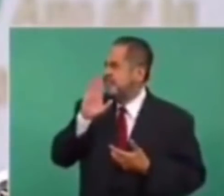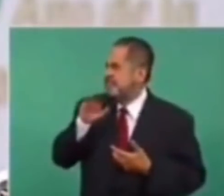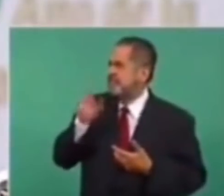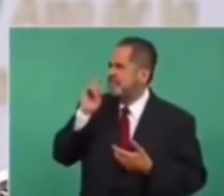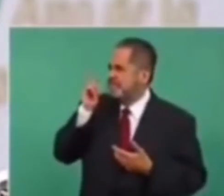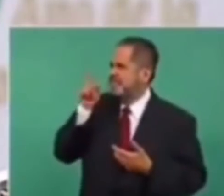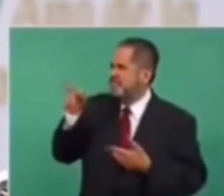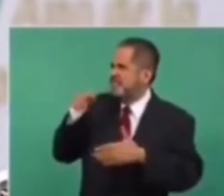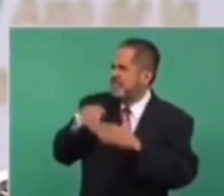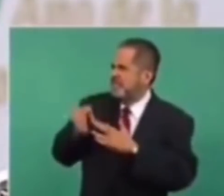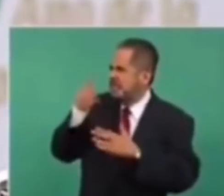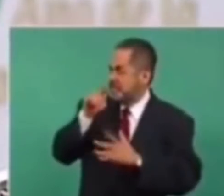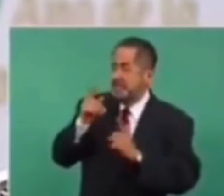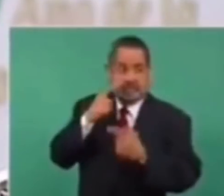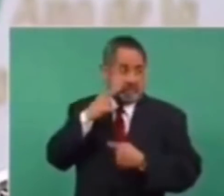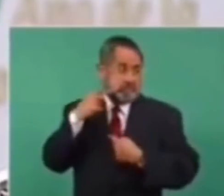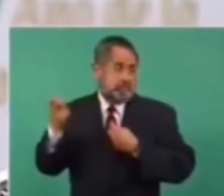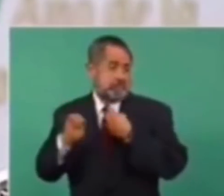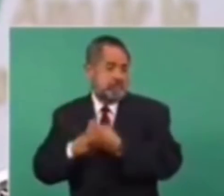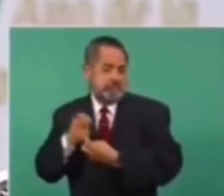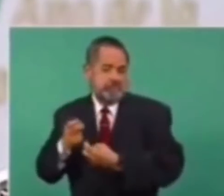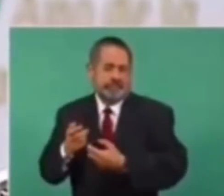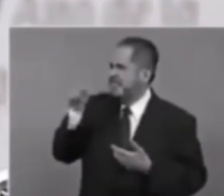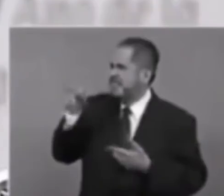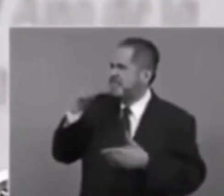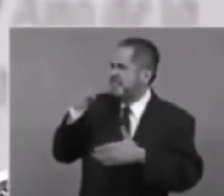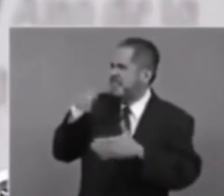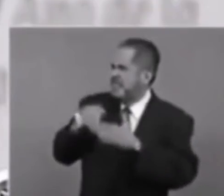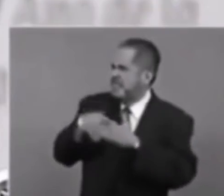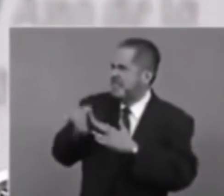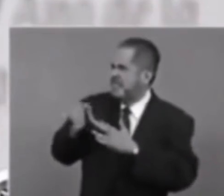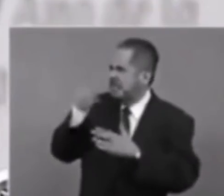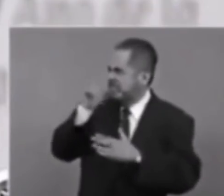que lamentar para cruzar de represor al gobierno de mexico